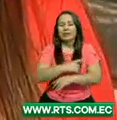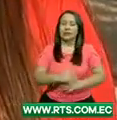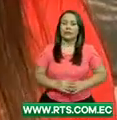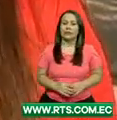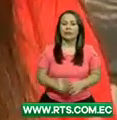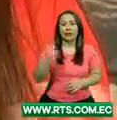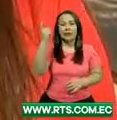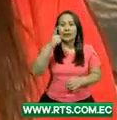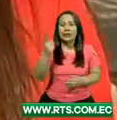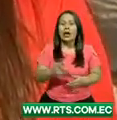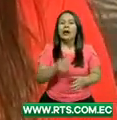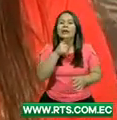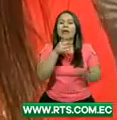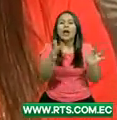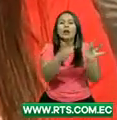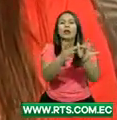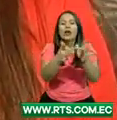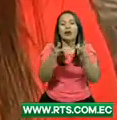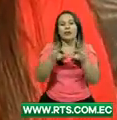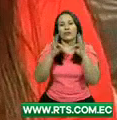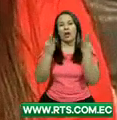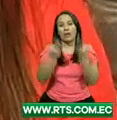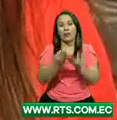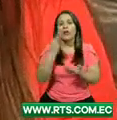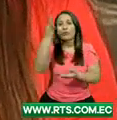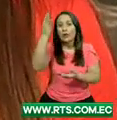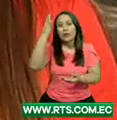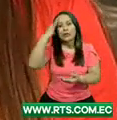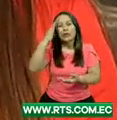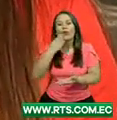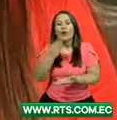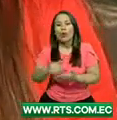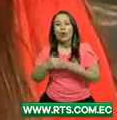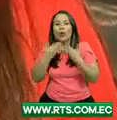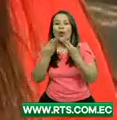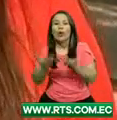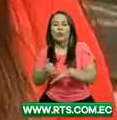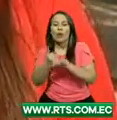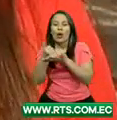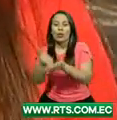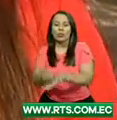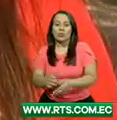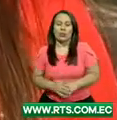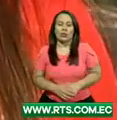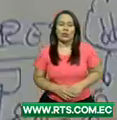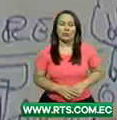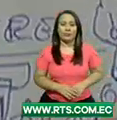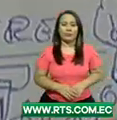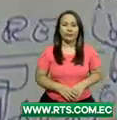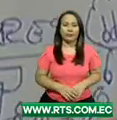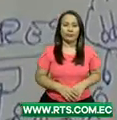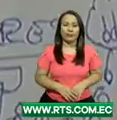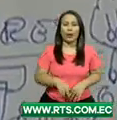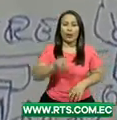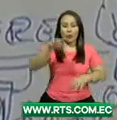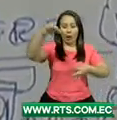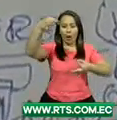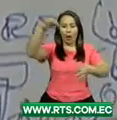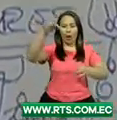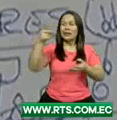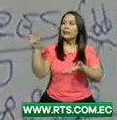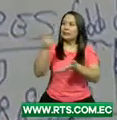necesitamos contactar familiares para que la familia sepa y tenga conciencia de lo que se le va a realizar al paciente que una hoja de papel